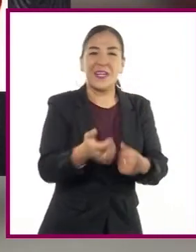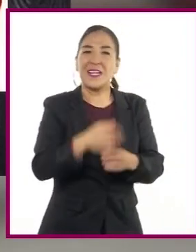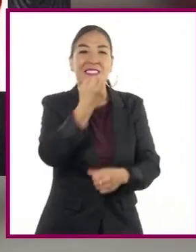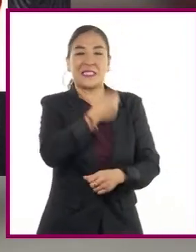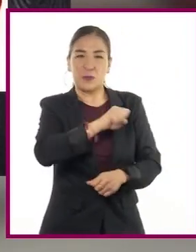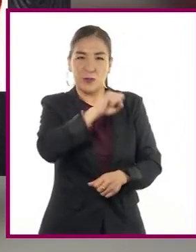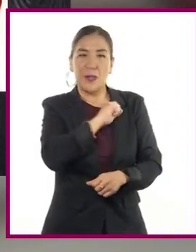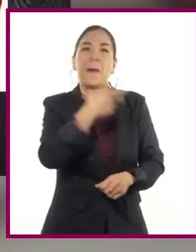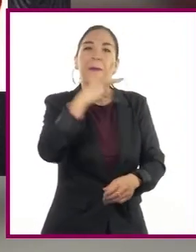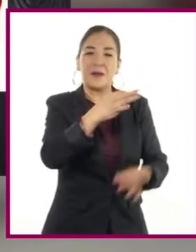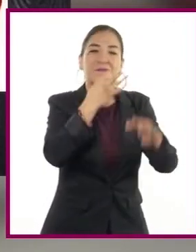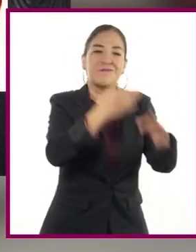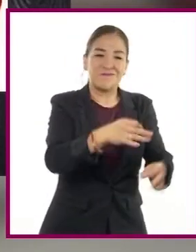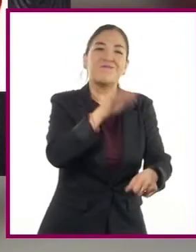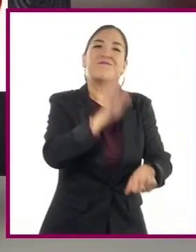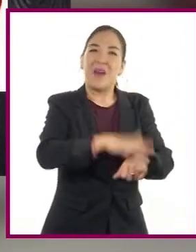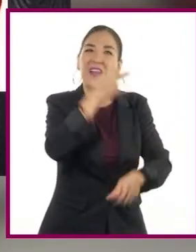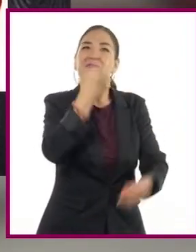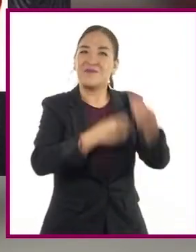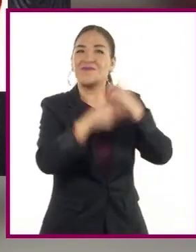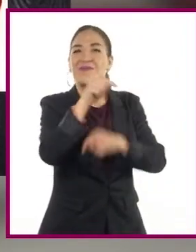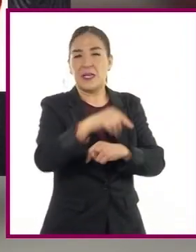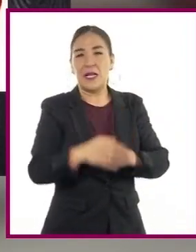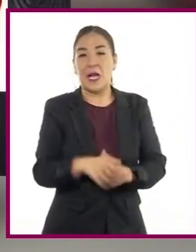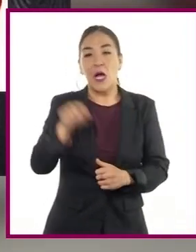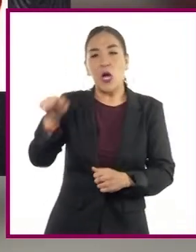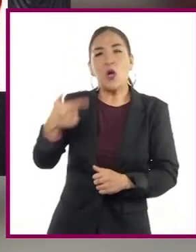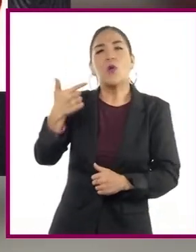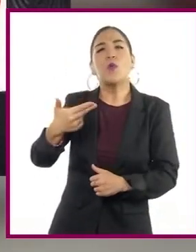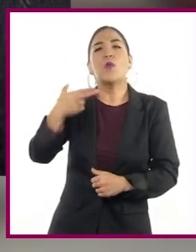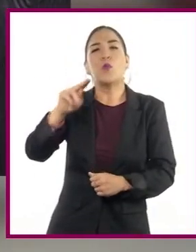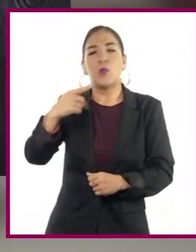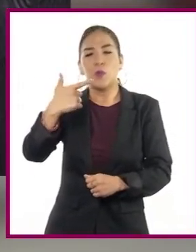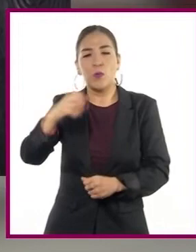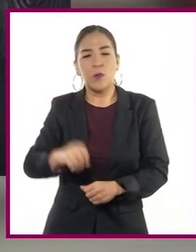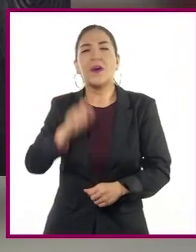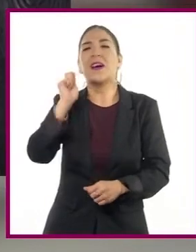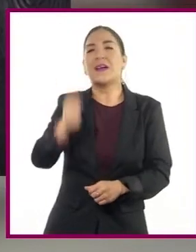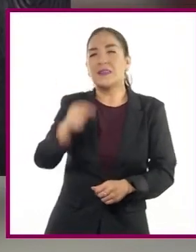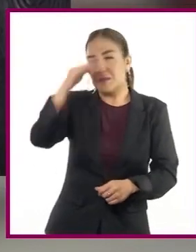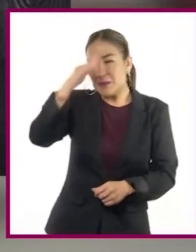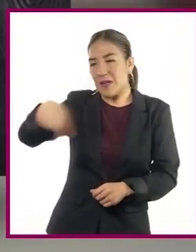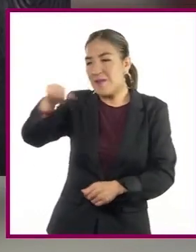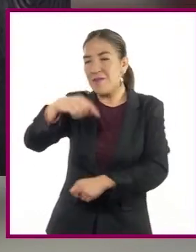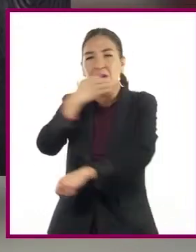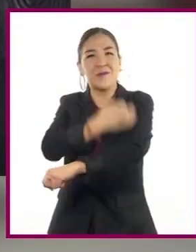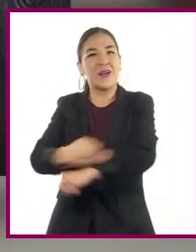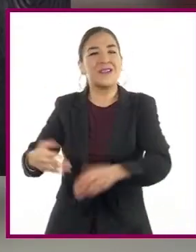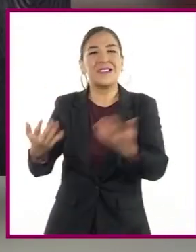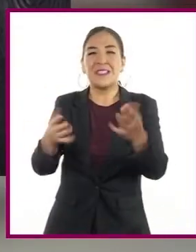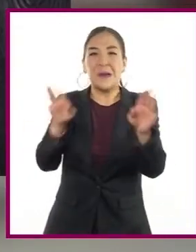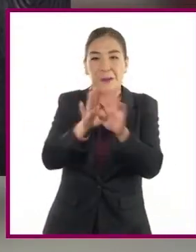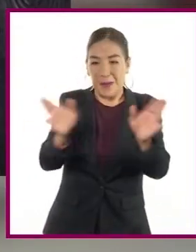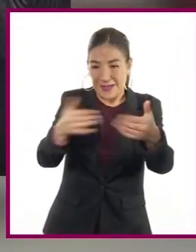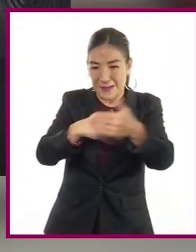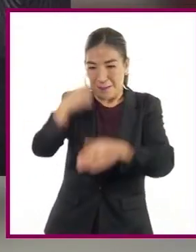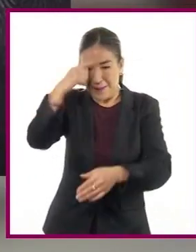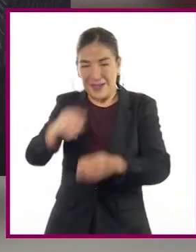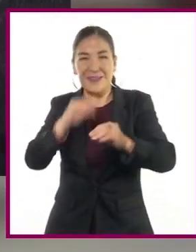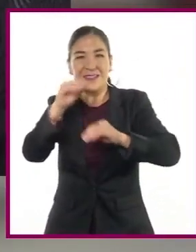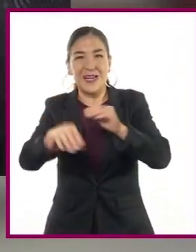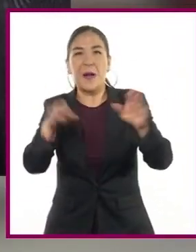este tipo de comida. Hugo y su familia consideran que no existen empaques de comida saludable que